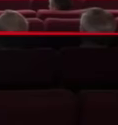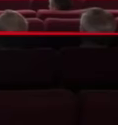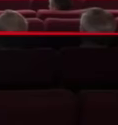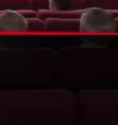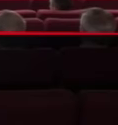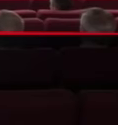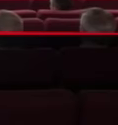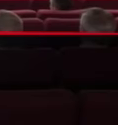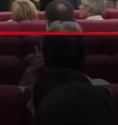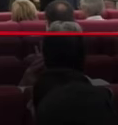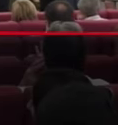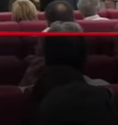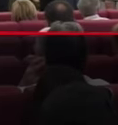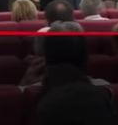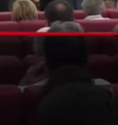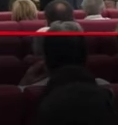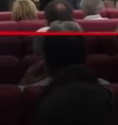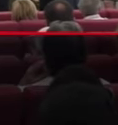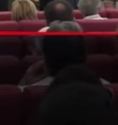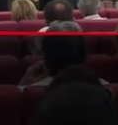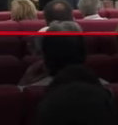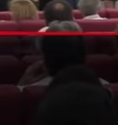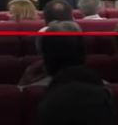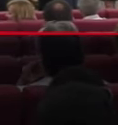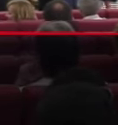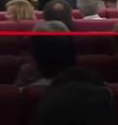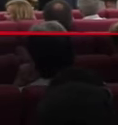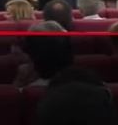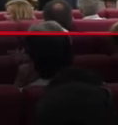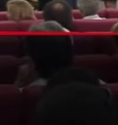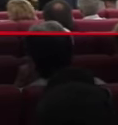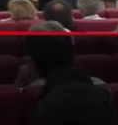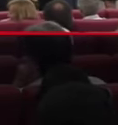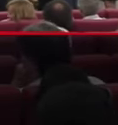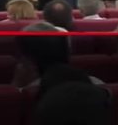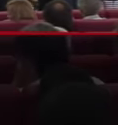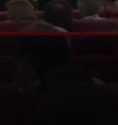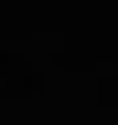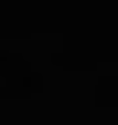de clausura de las ponencias, Irene Pardo ha aludido al término constancia para referirse a su sector.